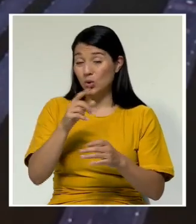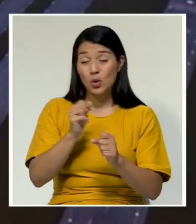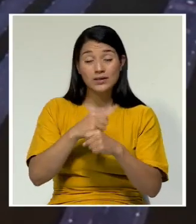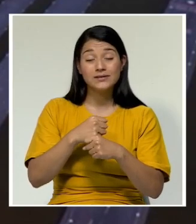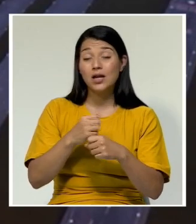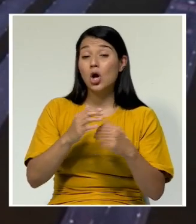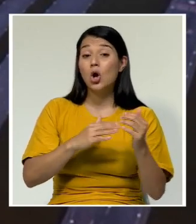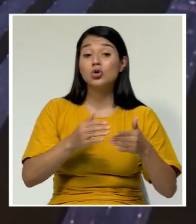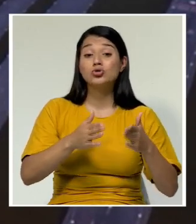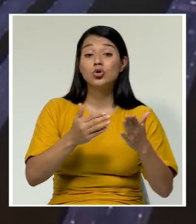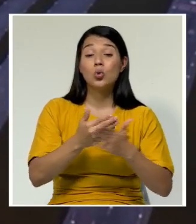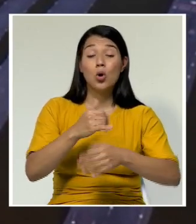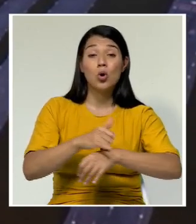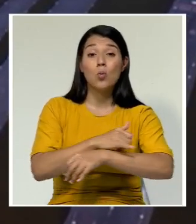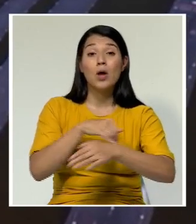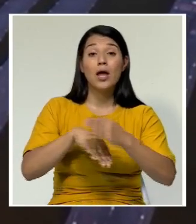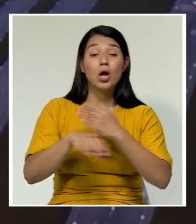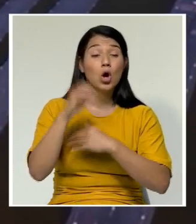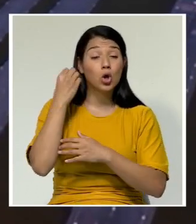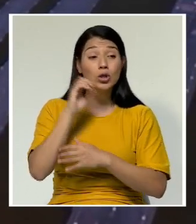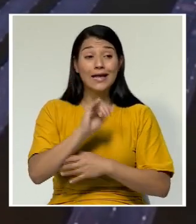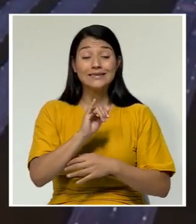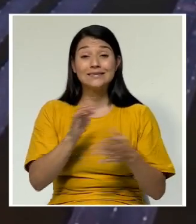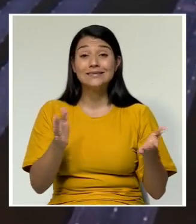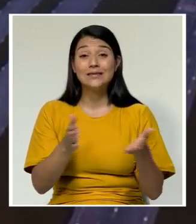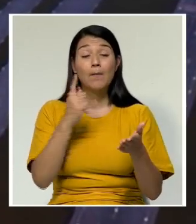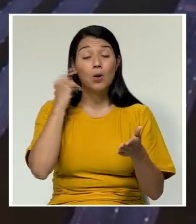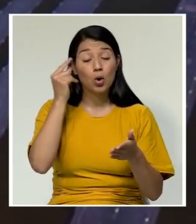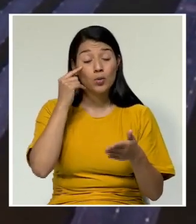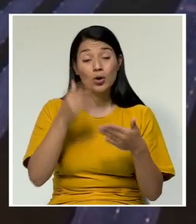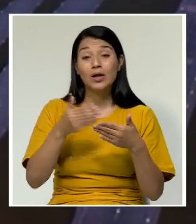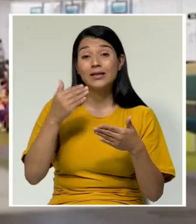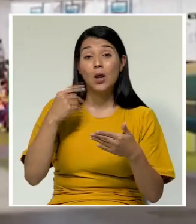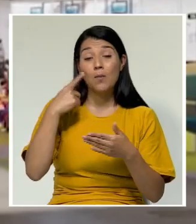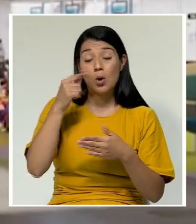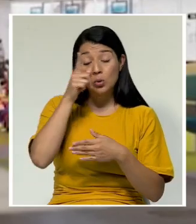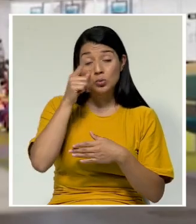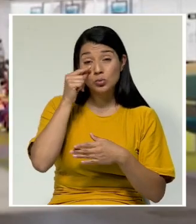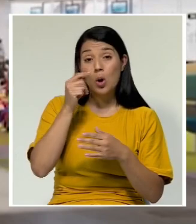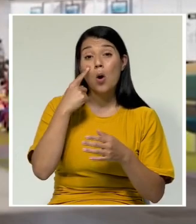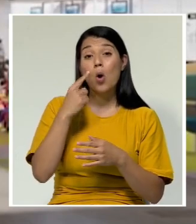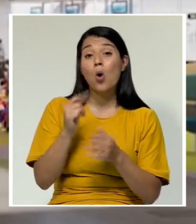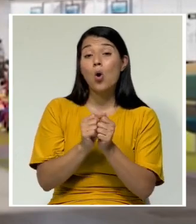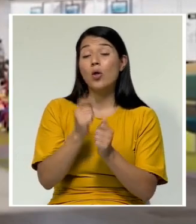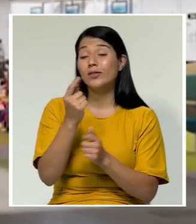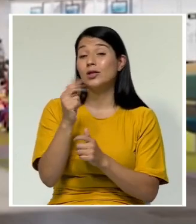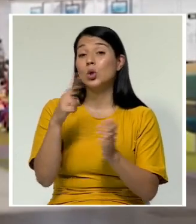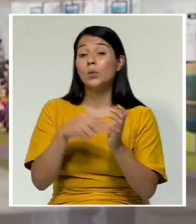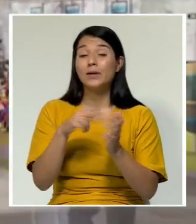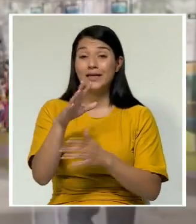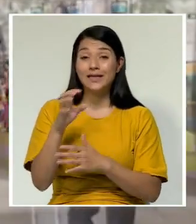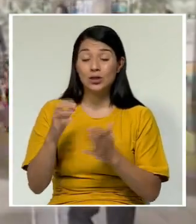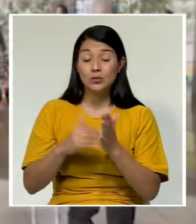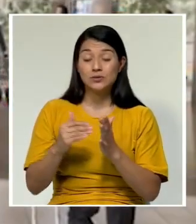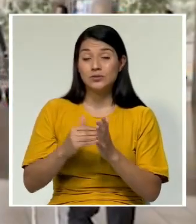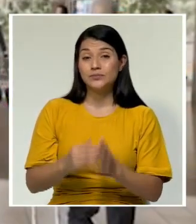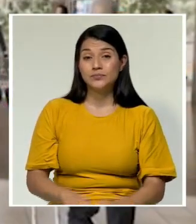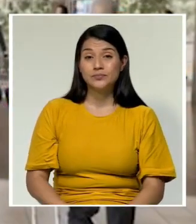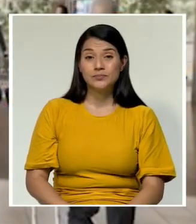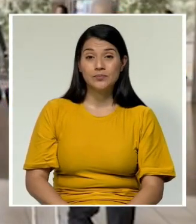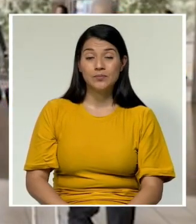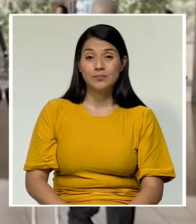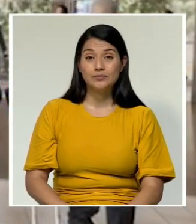administración tenemos que ver, y el CEFI está en toda la disposición de colaborar para ver cómo podemos cambiar esa normativa para que las municipalidades realmente